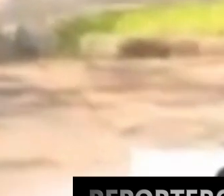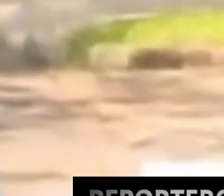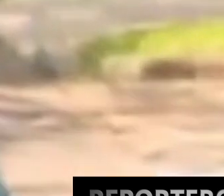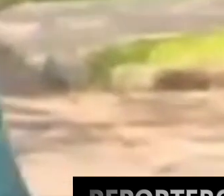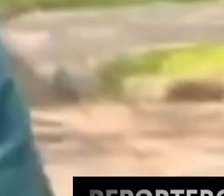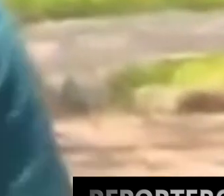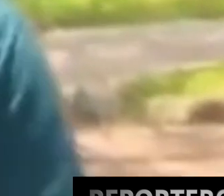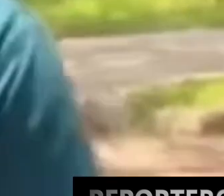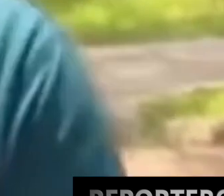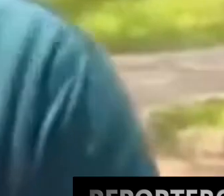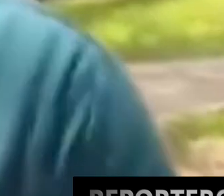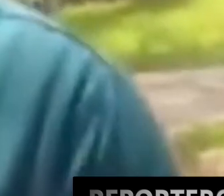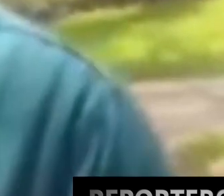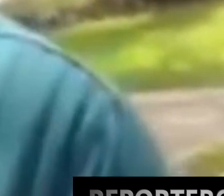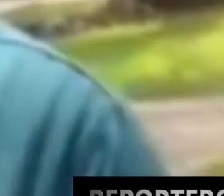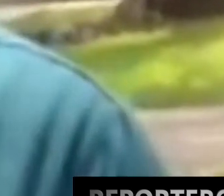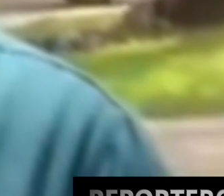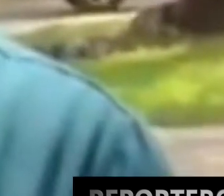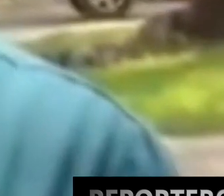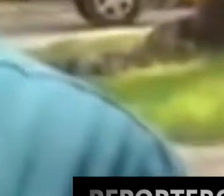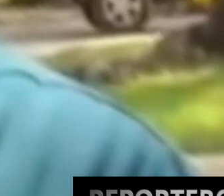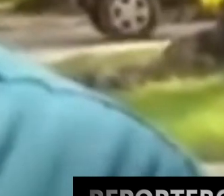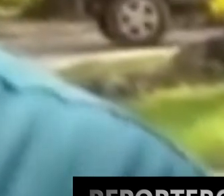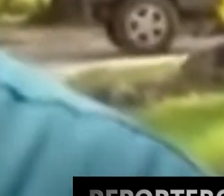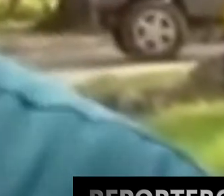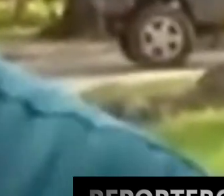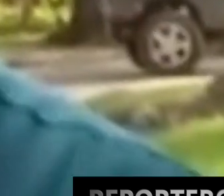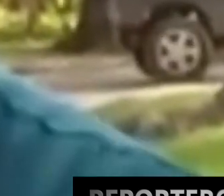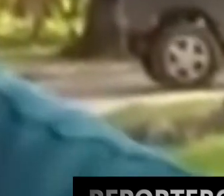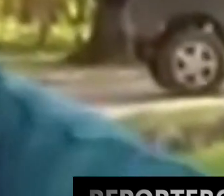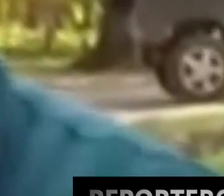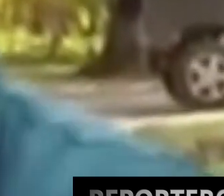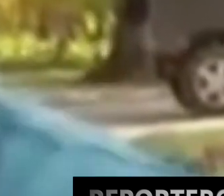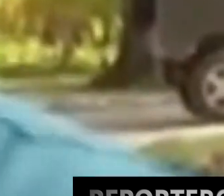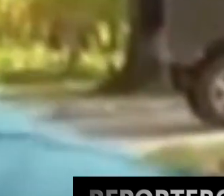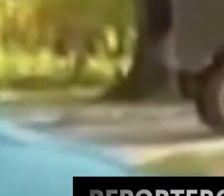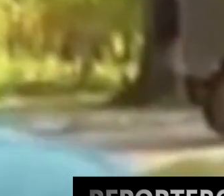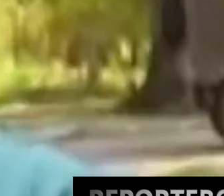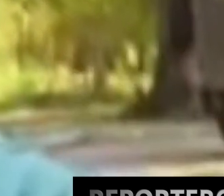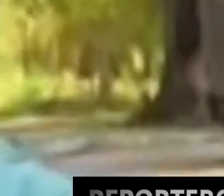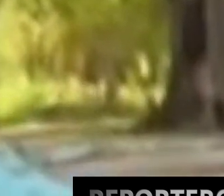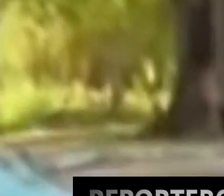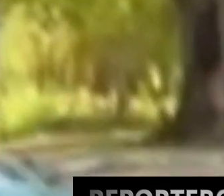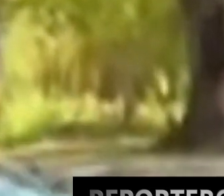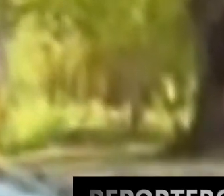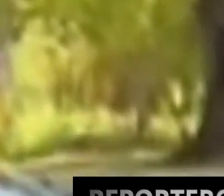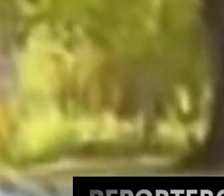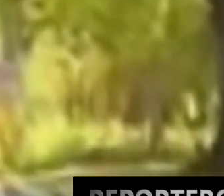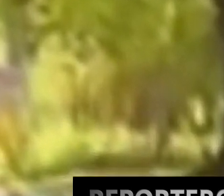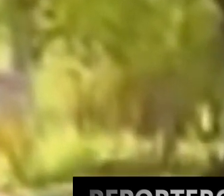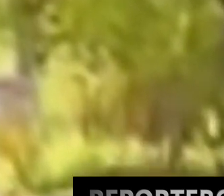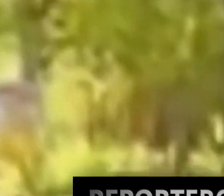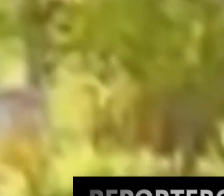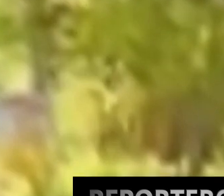cubanos residentes en el país con el fin de participar en acciones bélicas en Ucrania. Las investigaciones están en curso y fuimos en